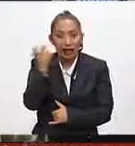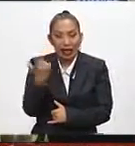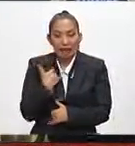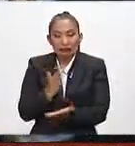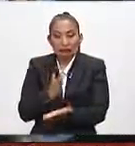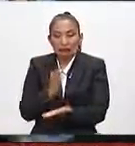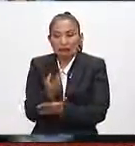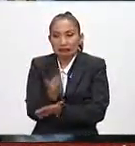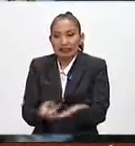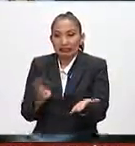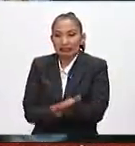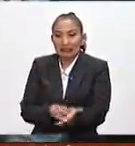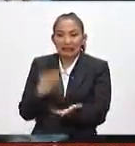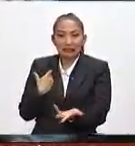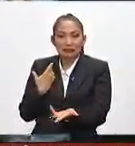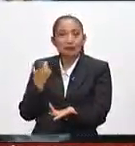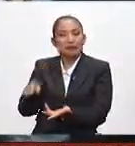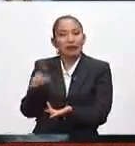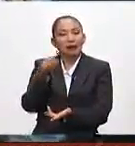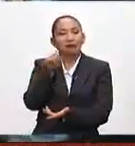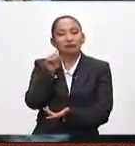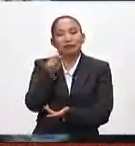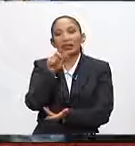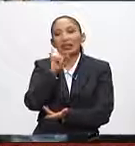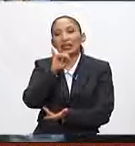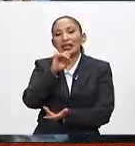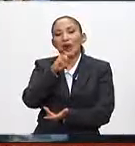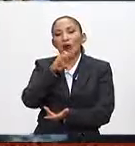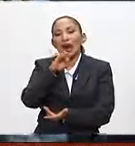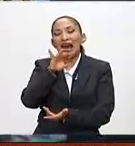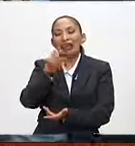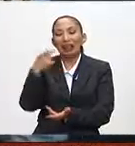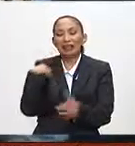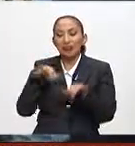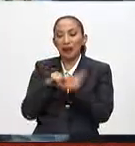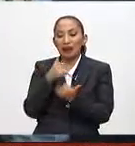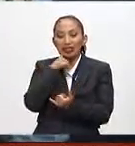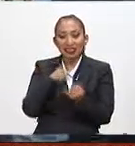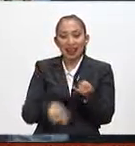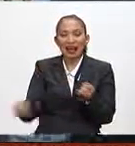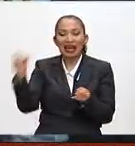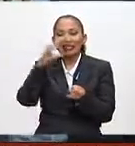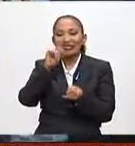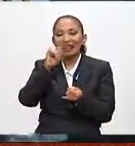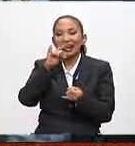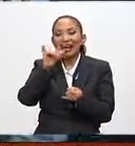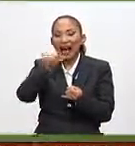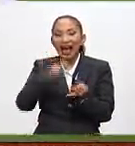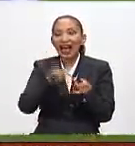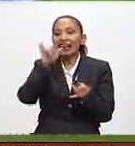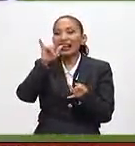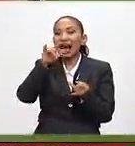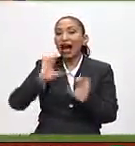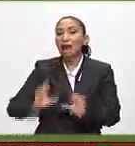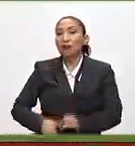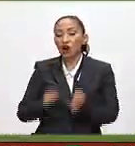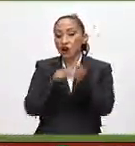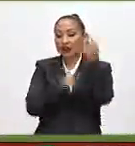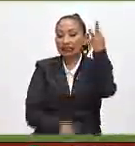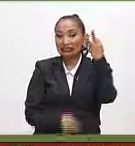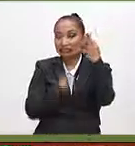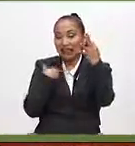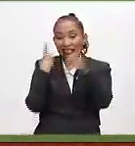triplete en esta temporada, como lo decía el propio Higuaín, que sería la Copa Italia, la Serie A y la Liga de Campeones.